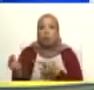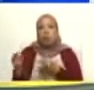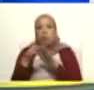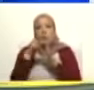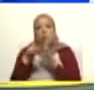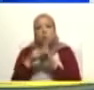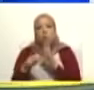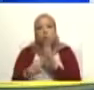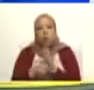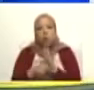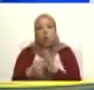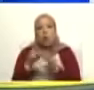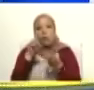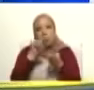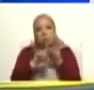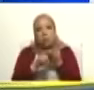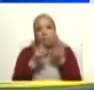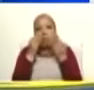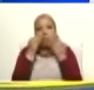Silita.